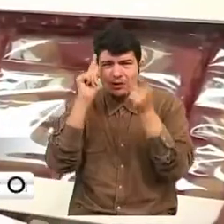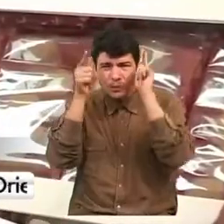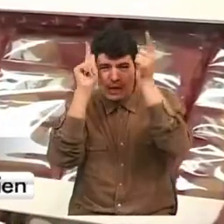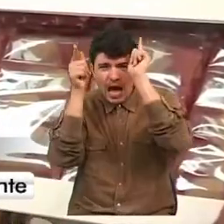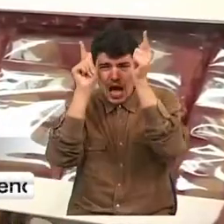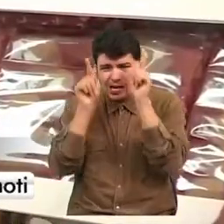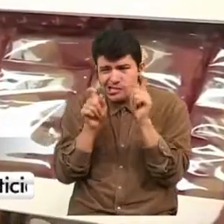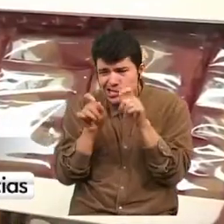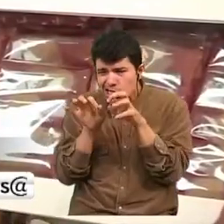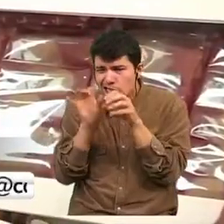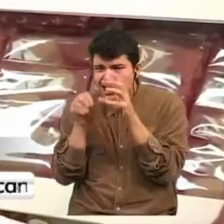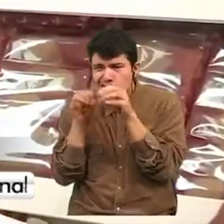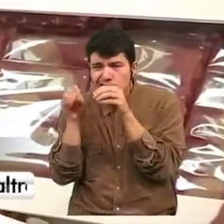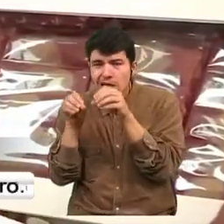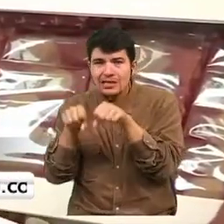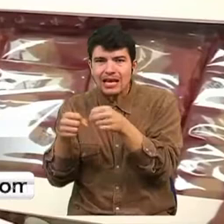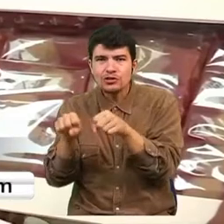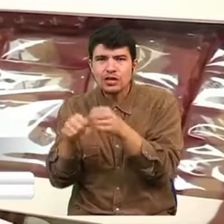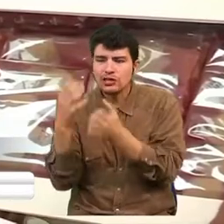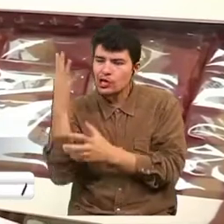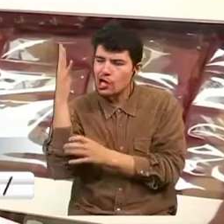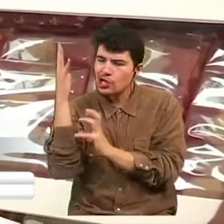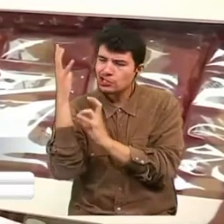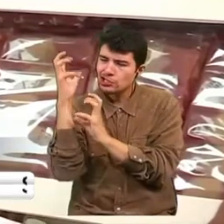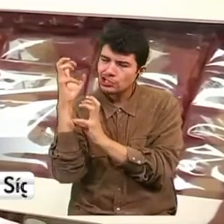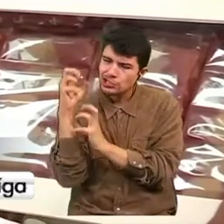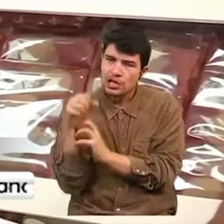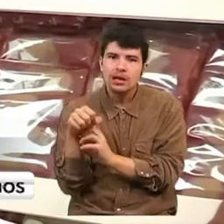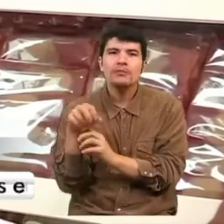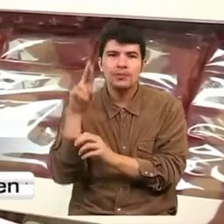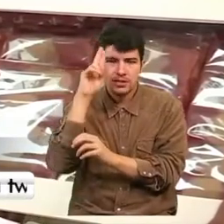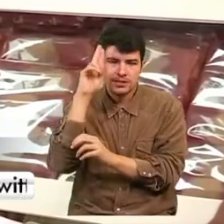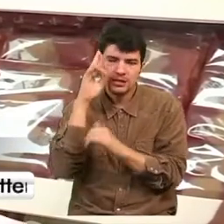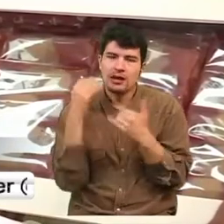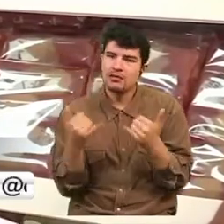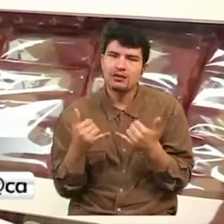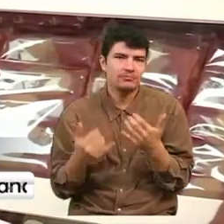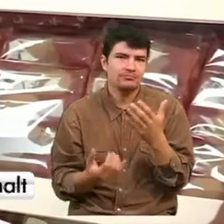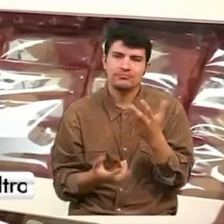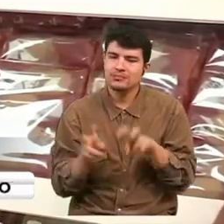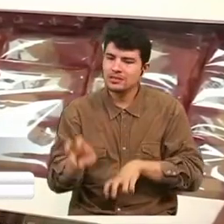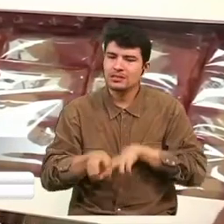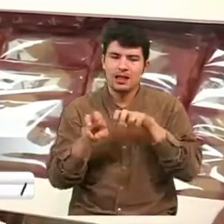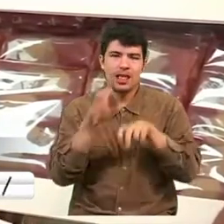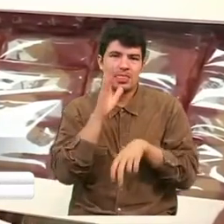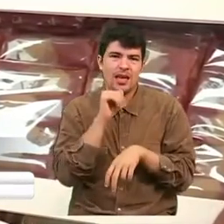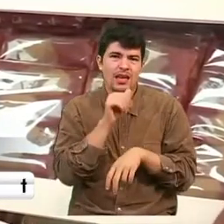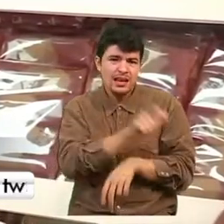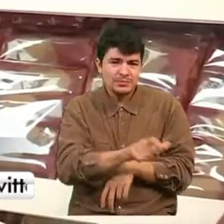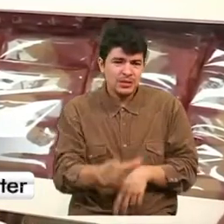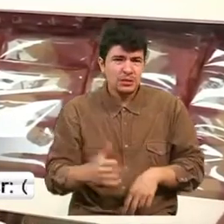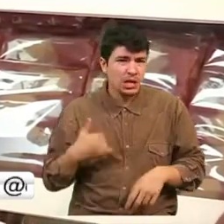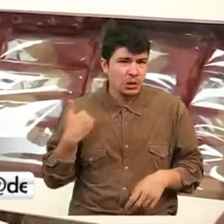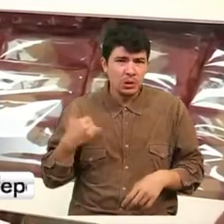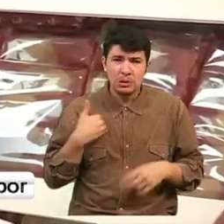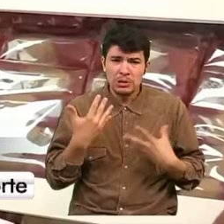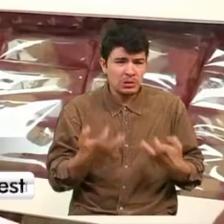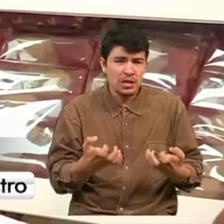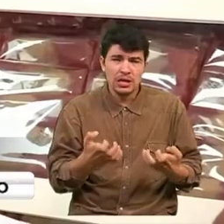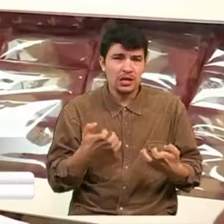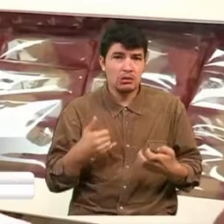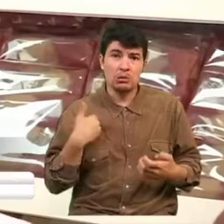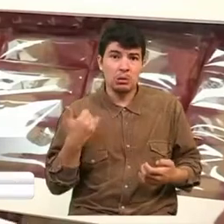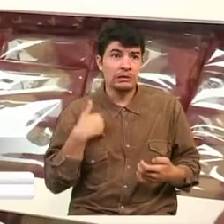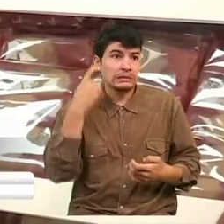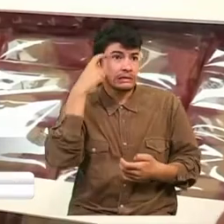fueron pudriendo los palos de guayaba y por eso fue que fueron deteriorando los palos de guayaba. Y la gente, que ya los muchachos hoy en día no quieren cultivar,